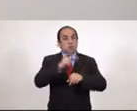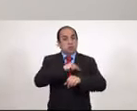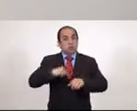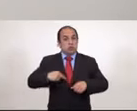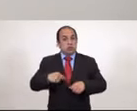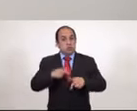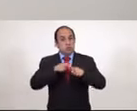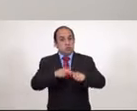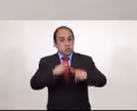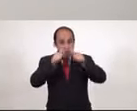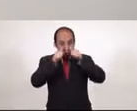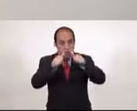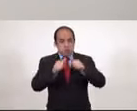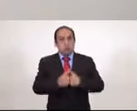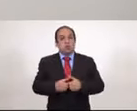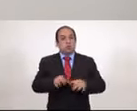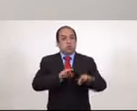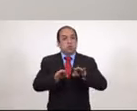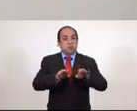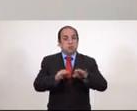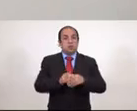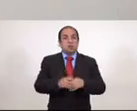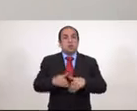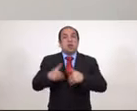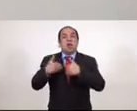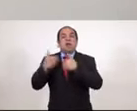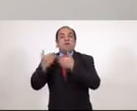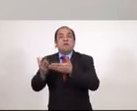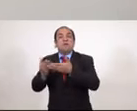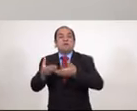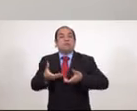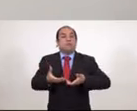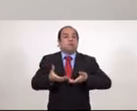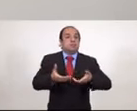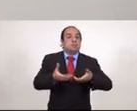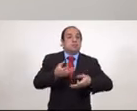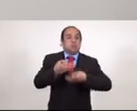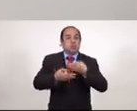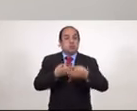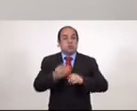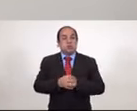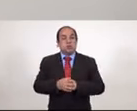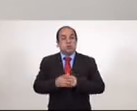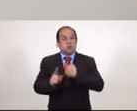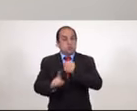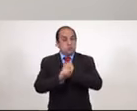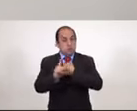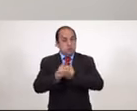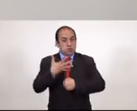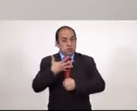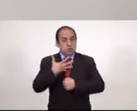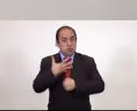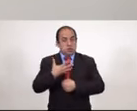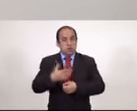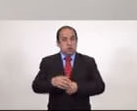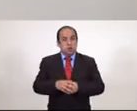las brigadas de campo todas las acciones que se han presentado a lo largo y ancho de la